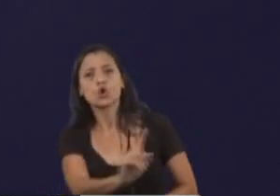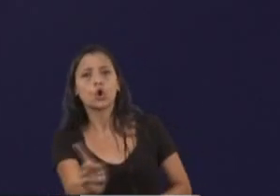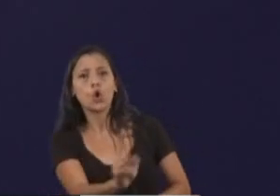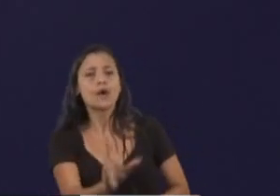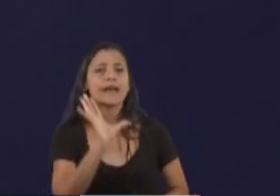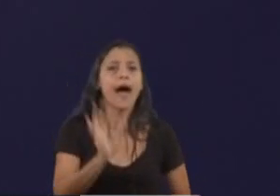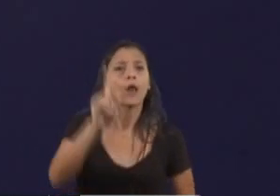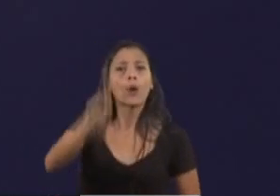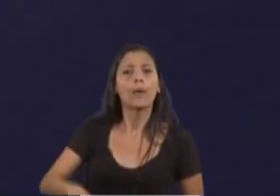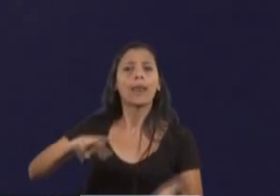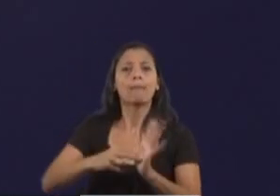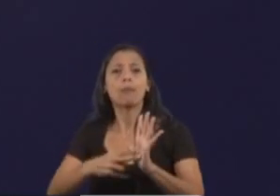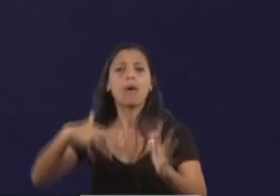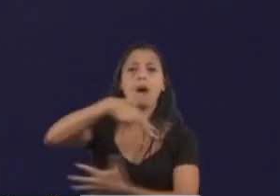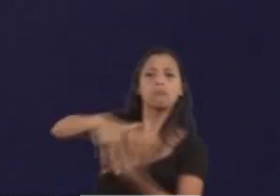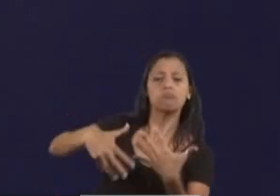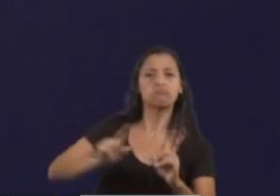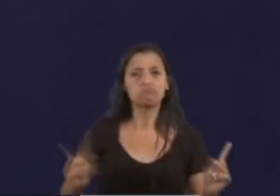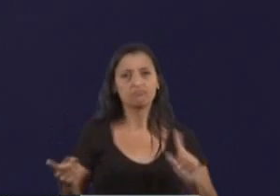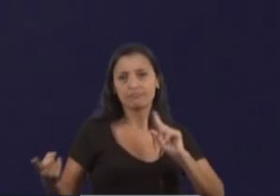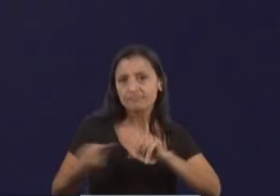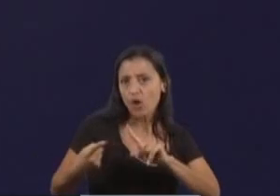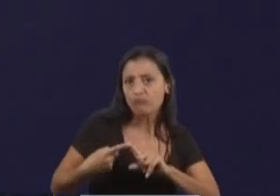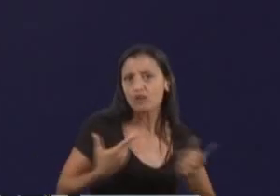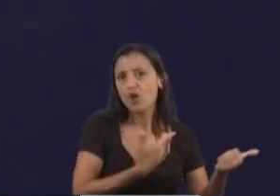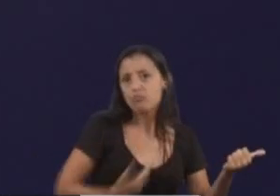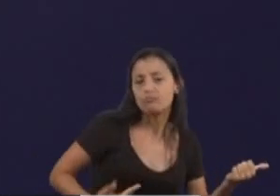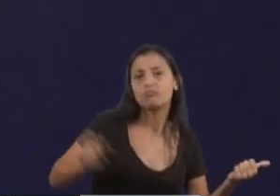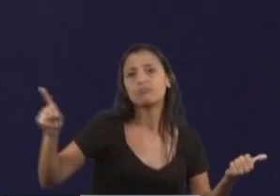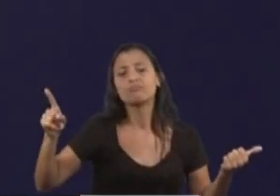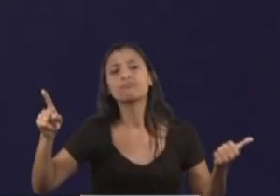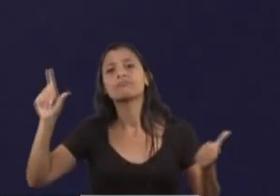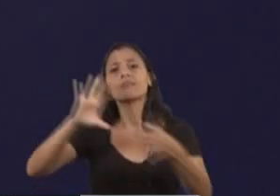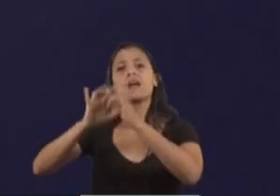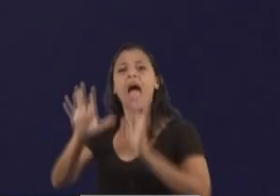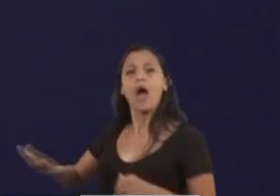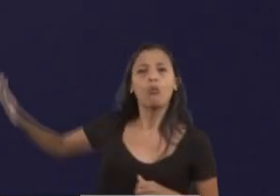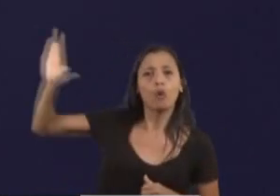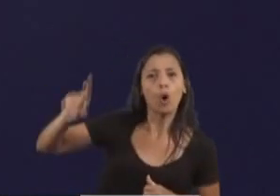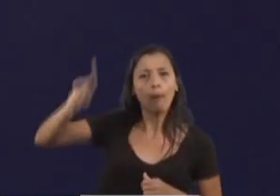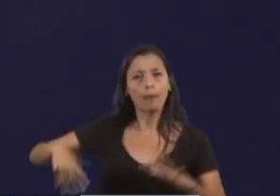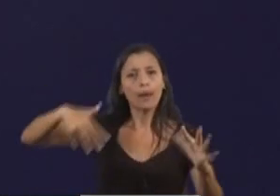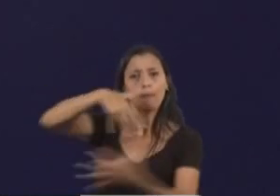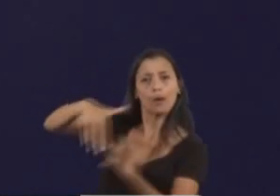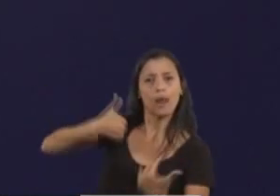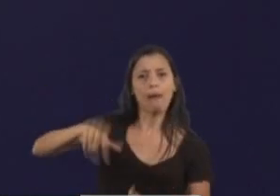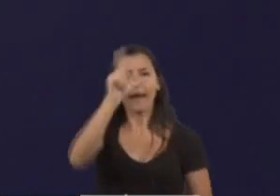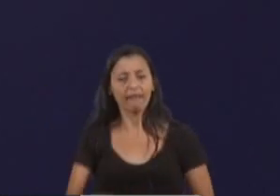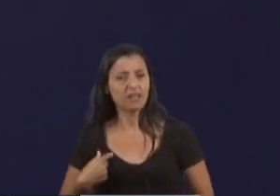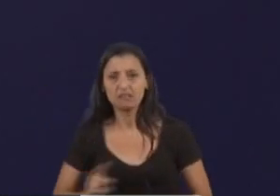implica absolutamente ningún resentimiento en la relación, ni con Europa, ni con ningún otro país.